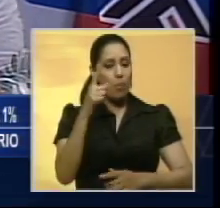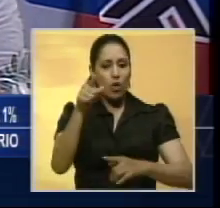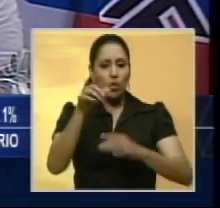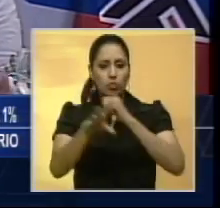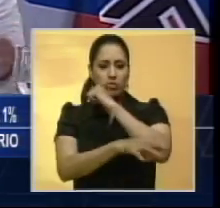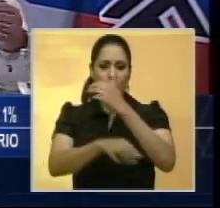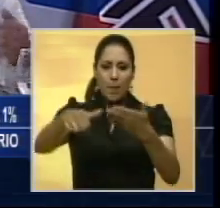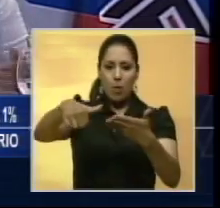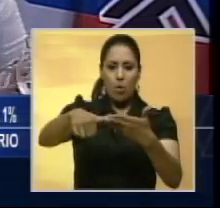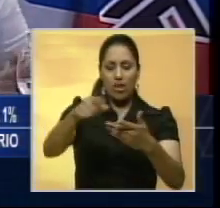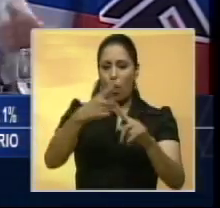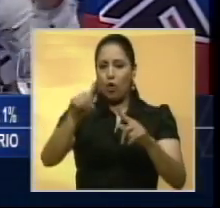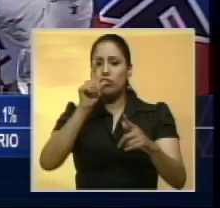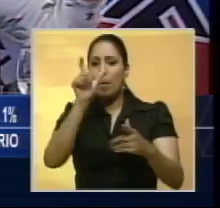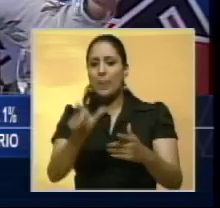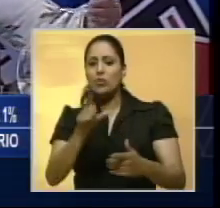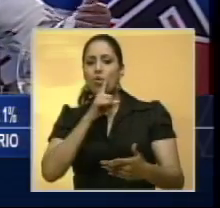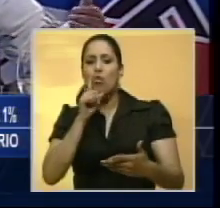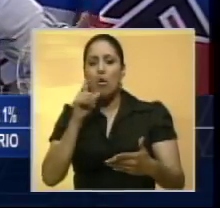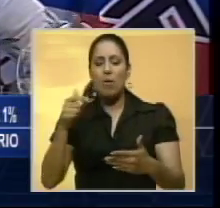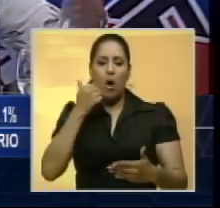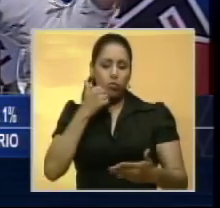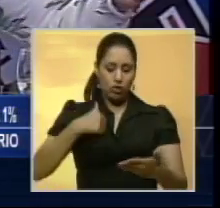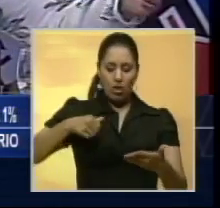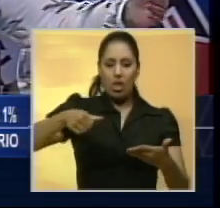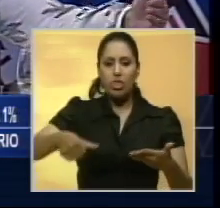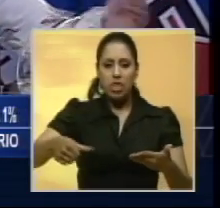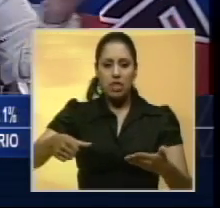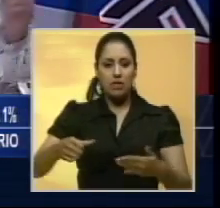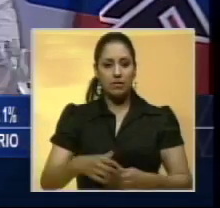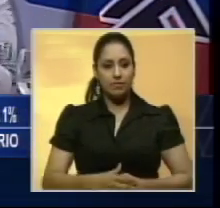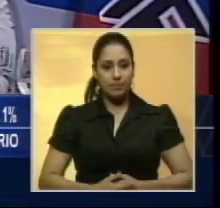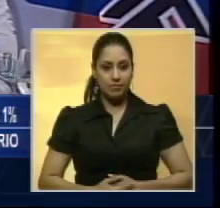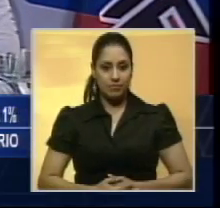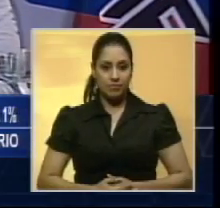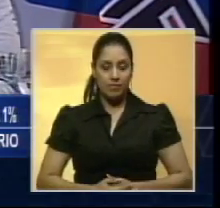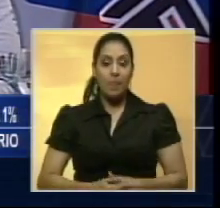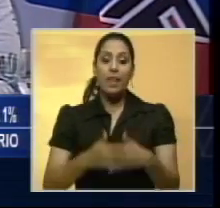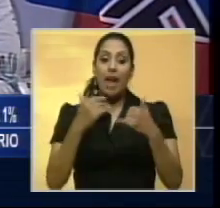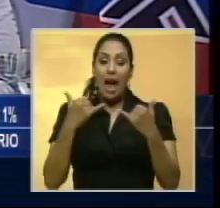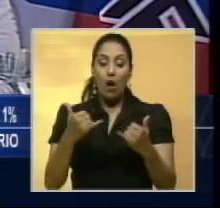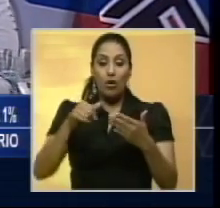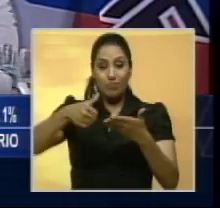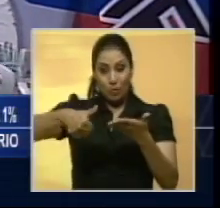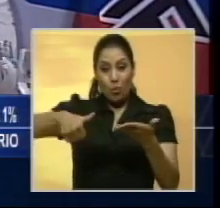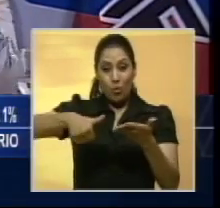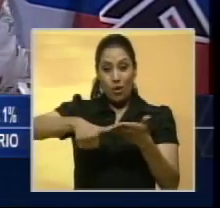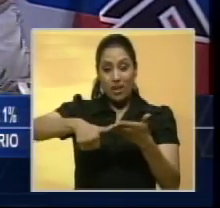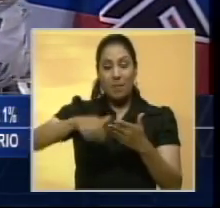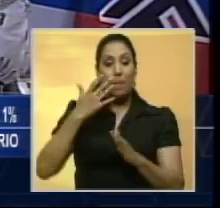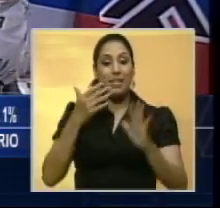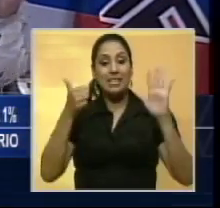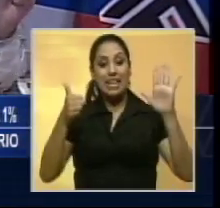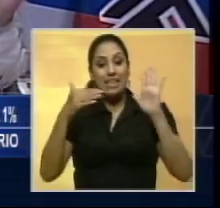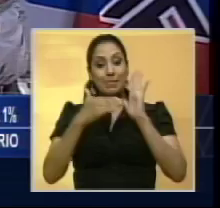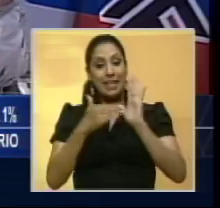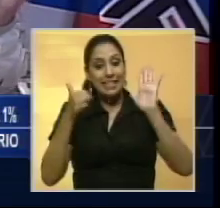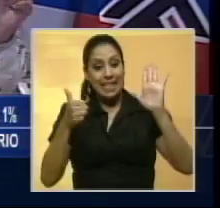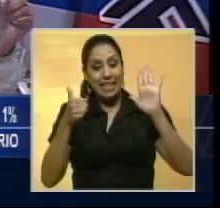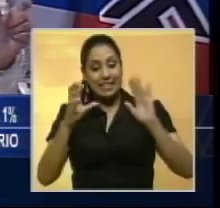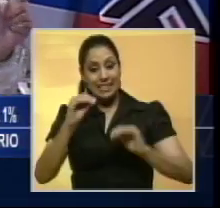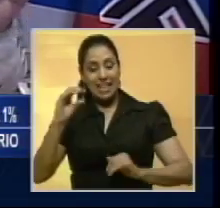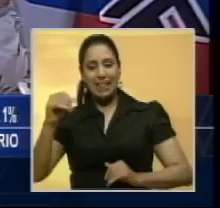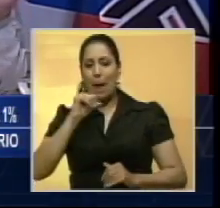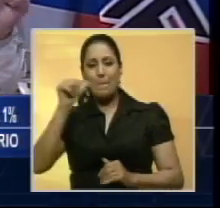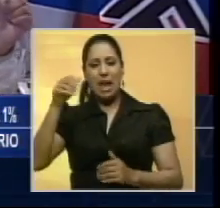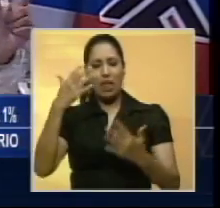Nacional Electoral para que hagan las investigaciones que correspondan. Sobre las huellas, indicó que alrededor de 6.600 fueron de